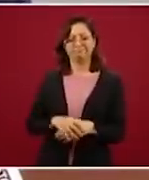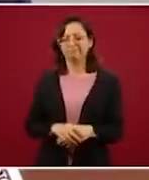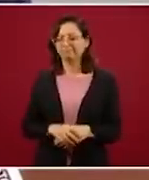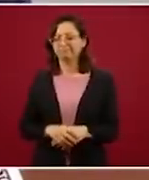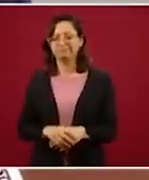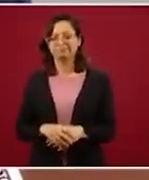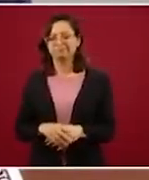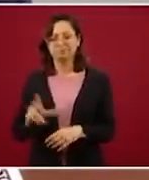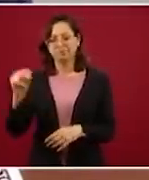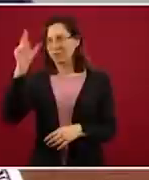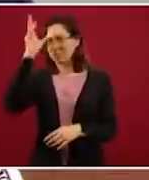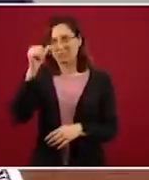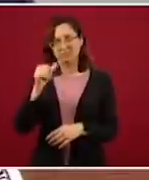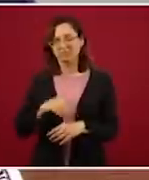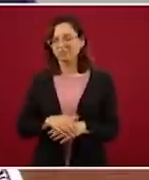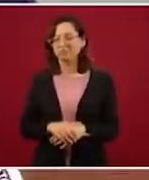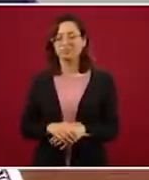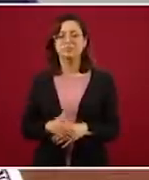¿sí?